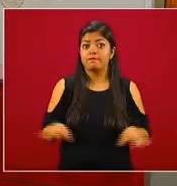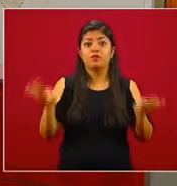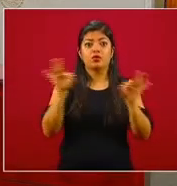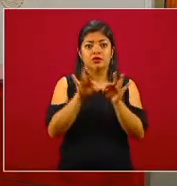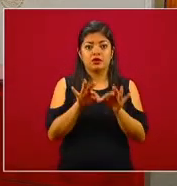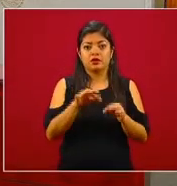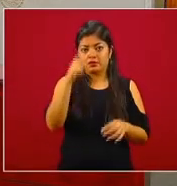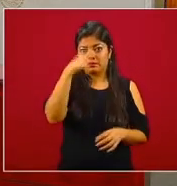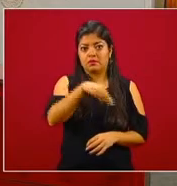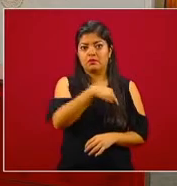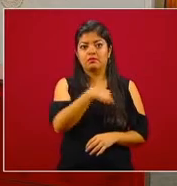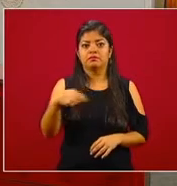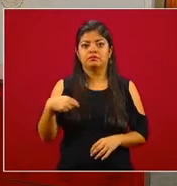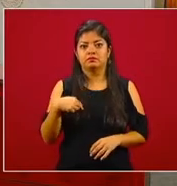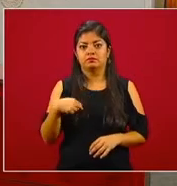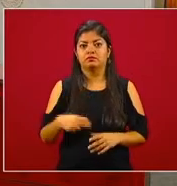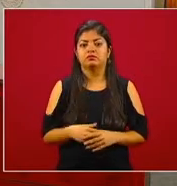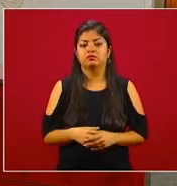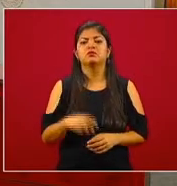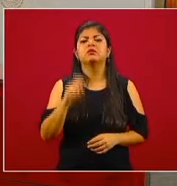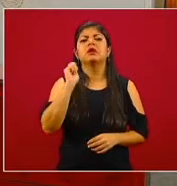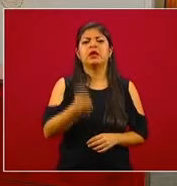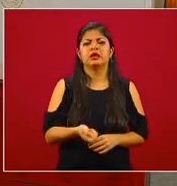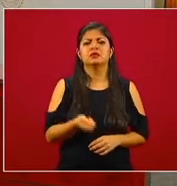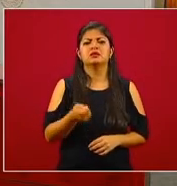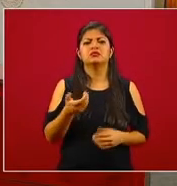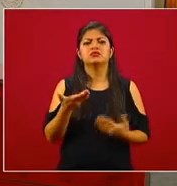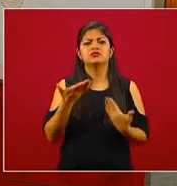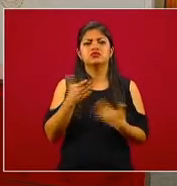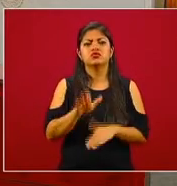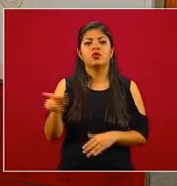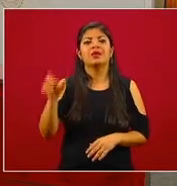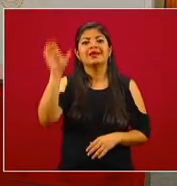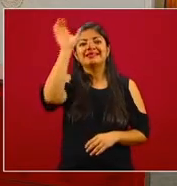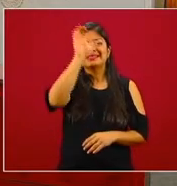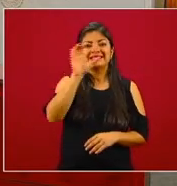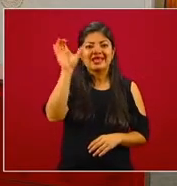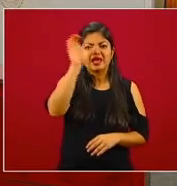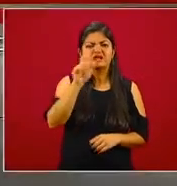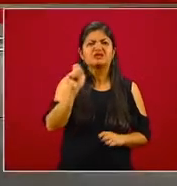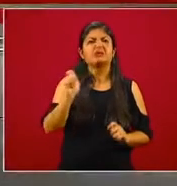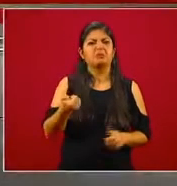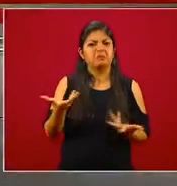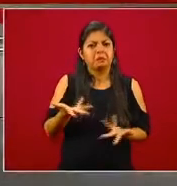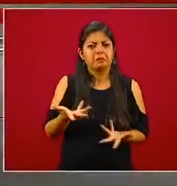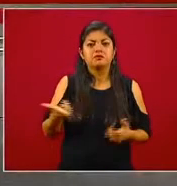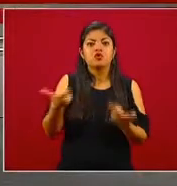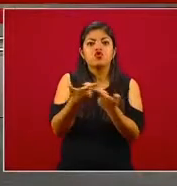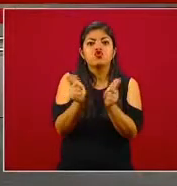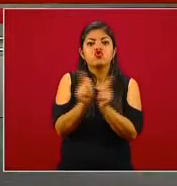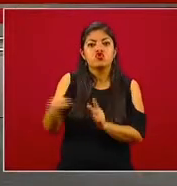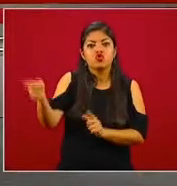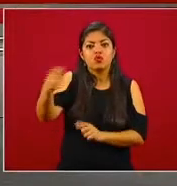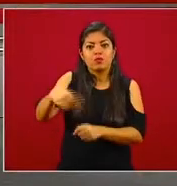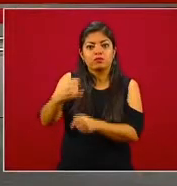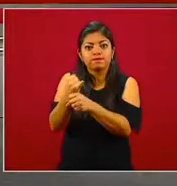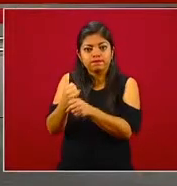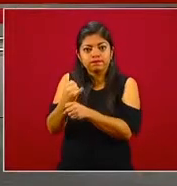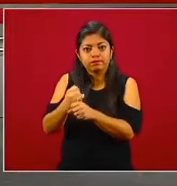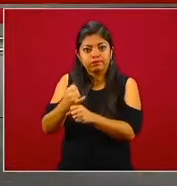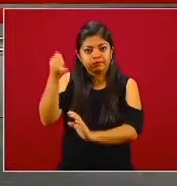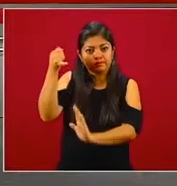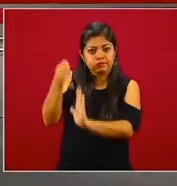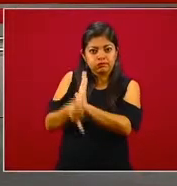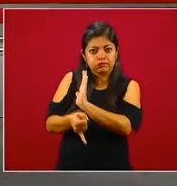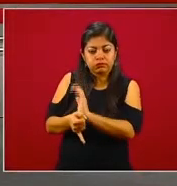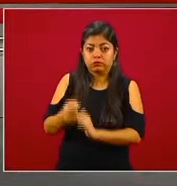para to touch on nosotras y something that nosotros, has been que es la extremely relevant contribución de la ciencia, for la all of contribución de us, grupos which is académicos, the science de